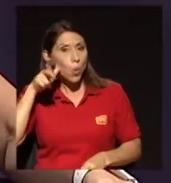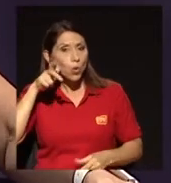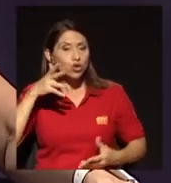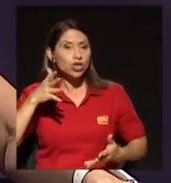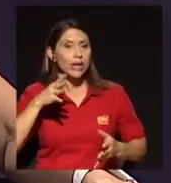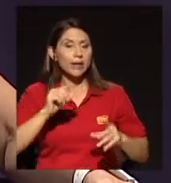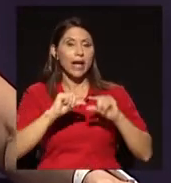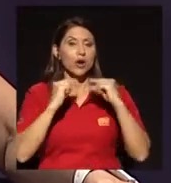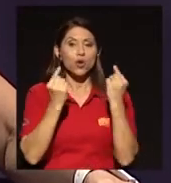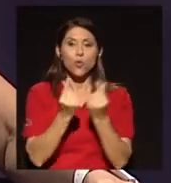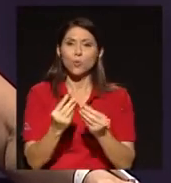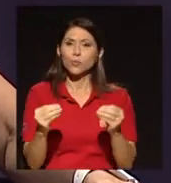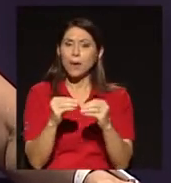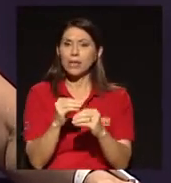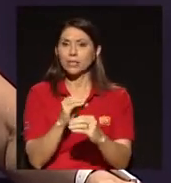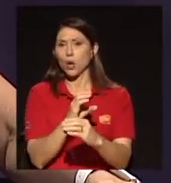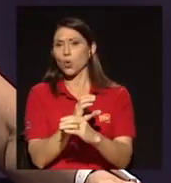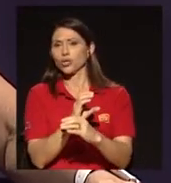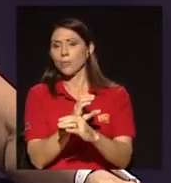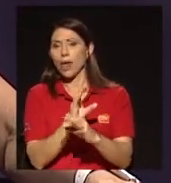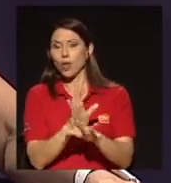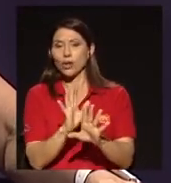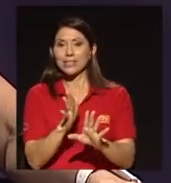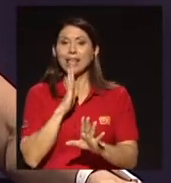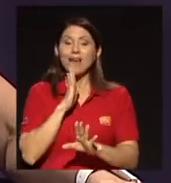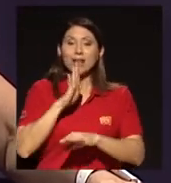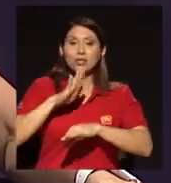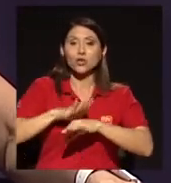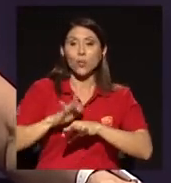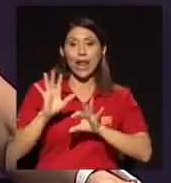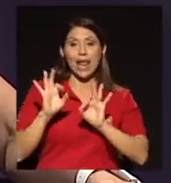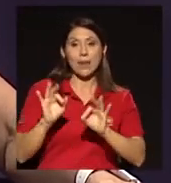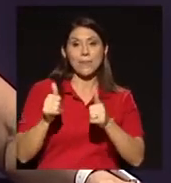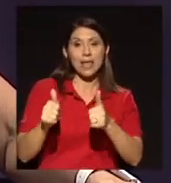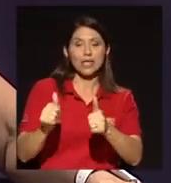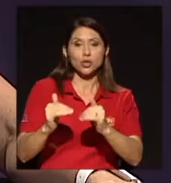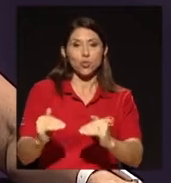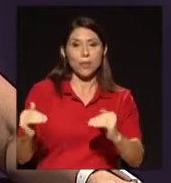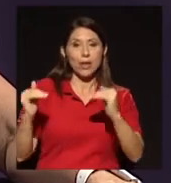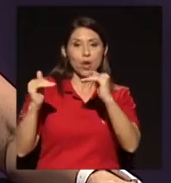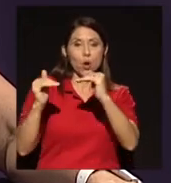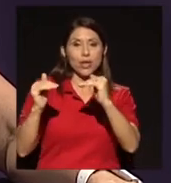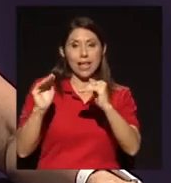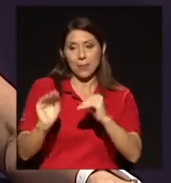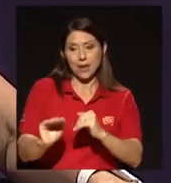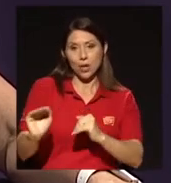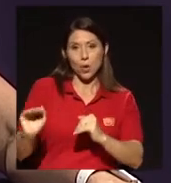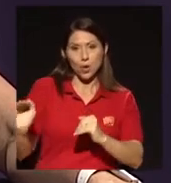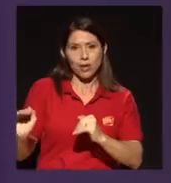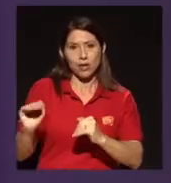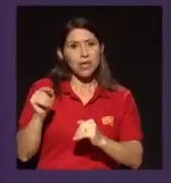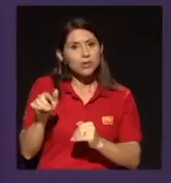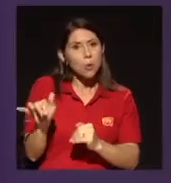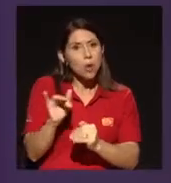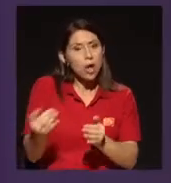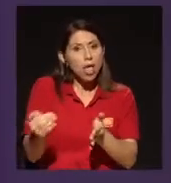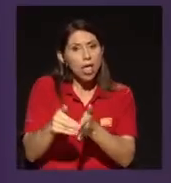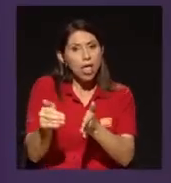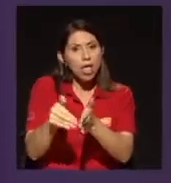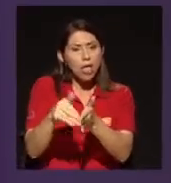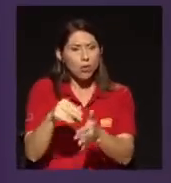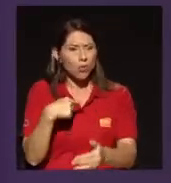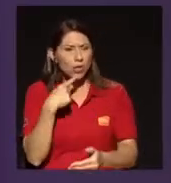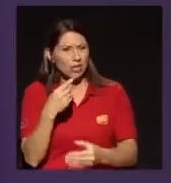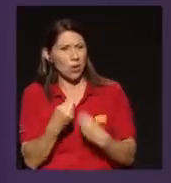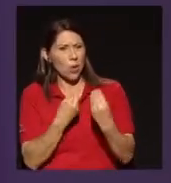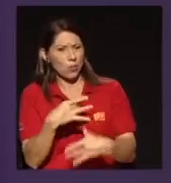los grupos, digamos, más conservadores, que hablan del bien superior del menor, ¿verdad? Que eso es como la retórica de ellos, ¿verdad? Y uno se pregunta, ¿cuál bien superior